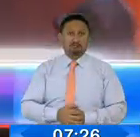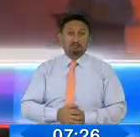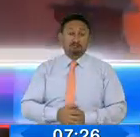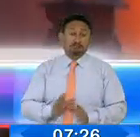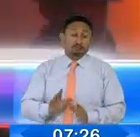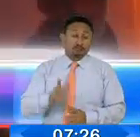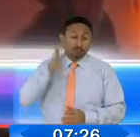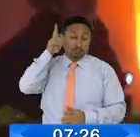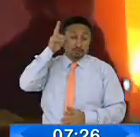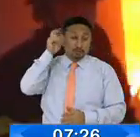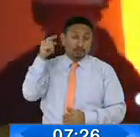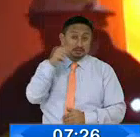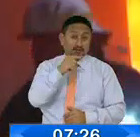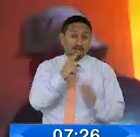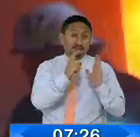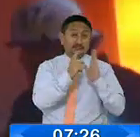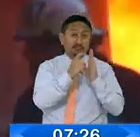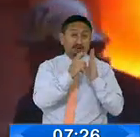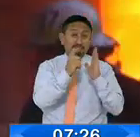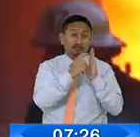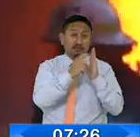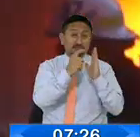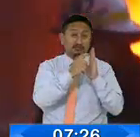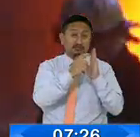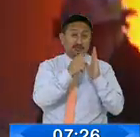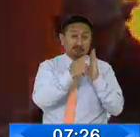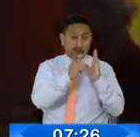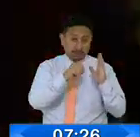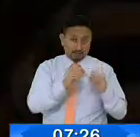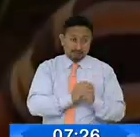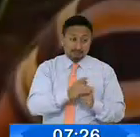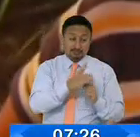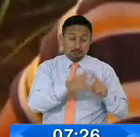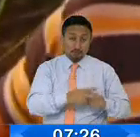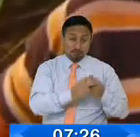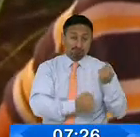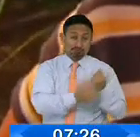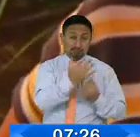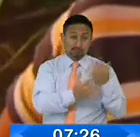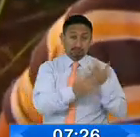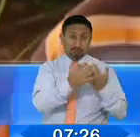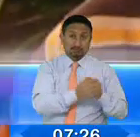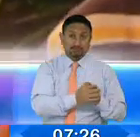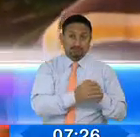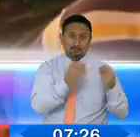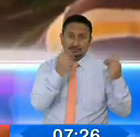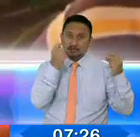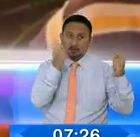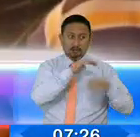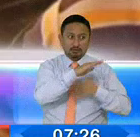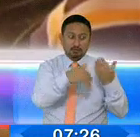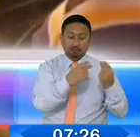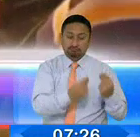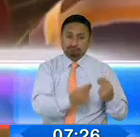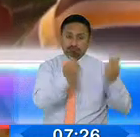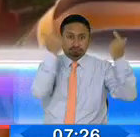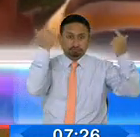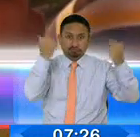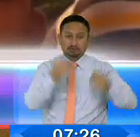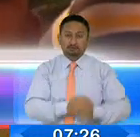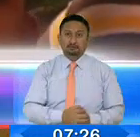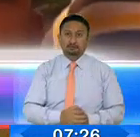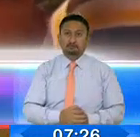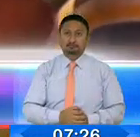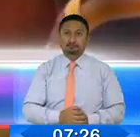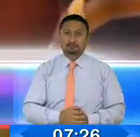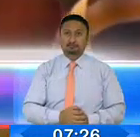ese lado de allá, y la verdad que, no sé, de ahí comenzó la llama. Y rapidito se prendió esa vaina y rapidito tuvimos